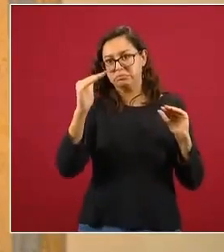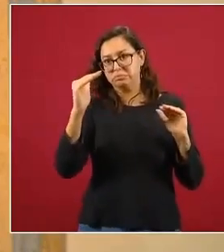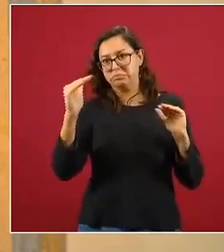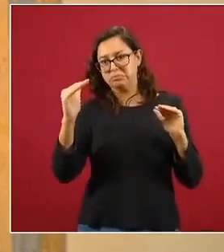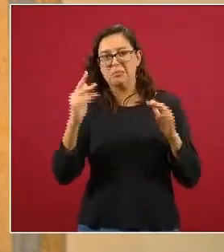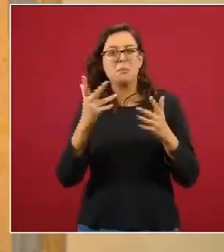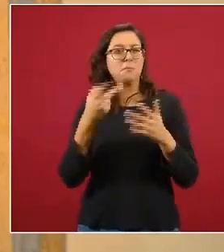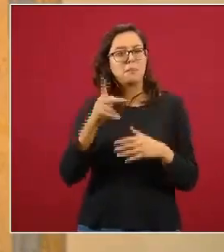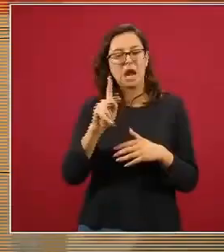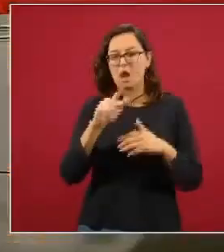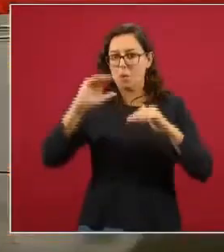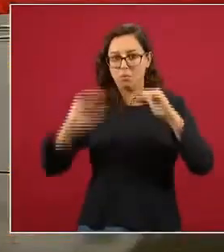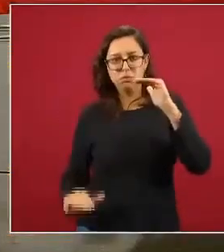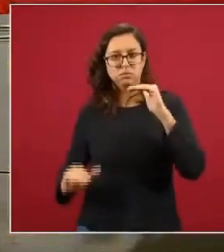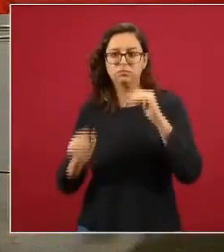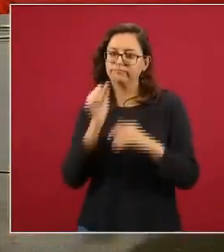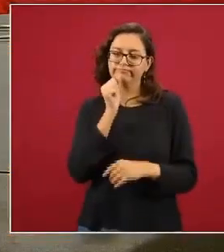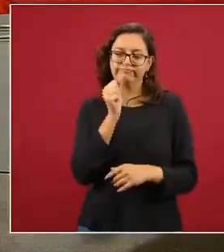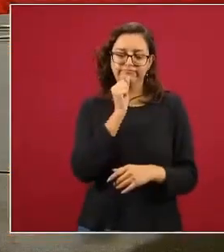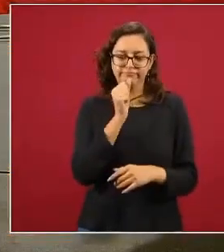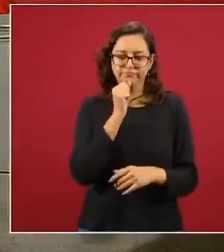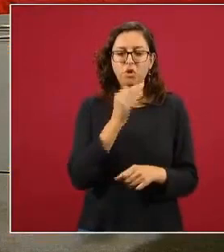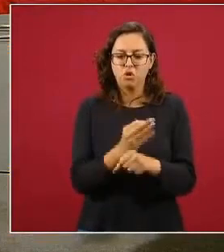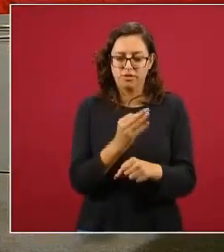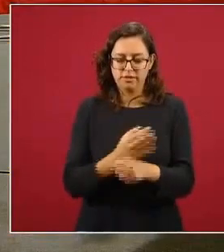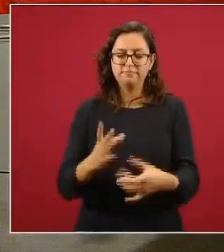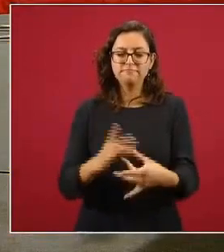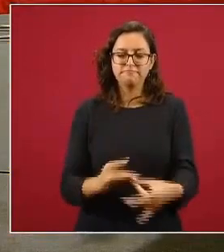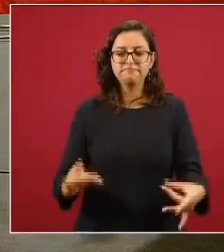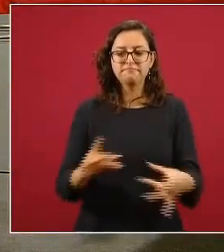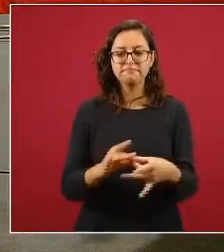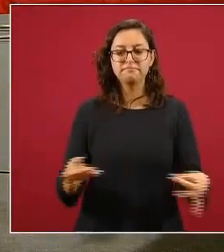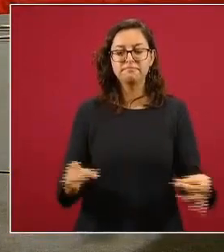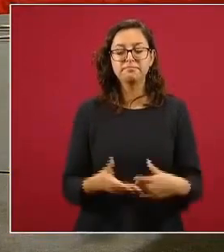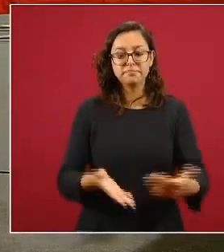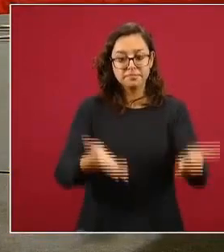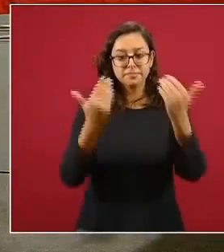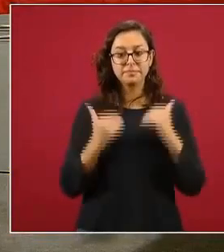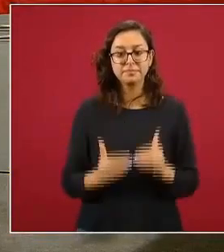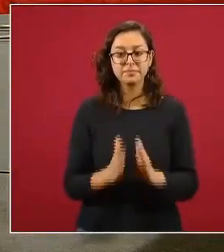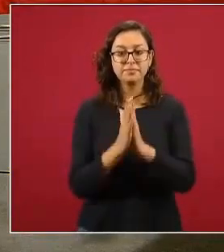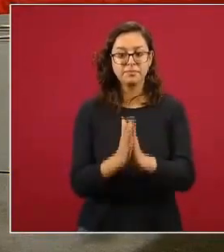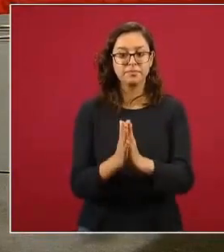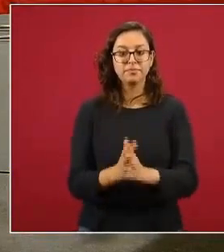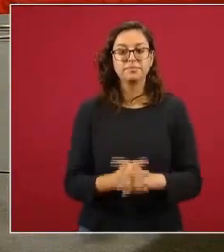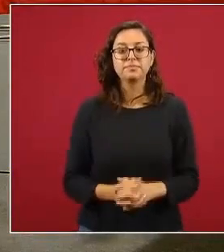la transmisión de COVID. Lo comentaremos. La siguiente, por favor.